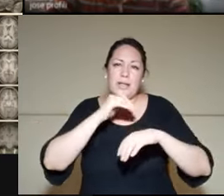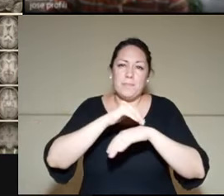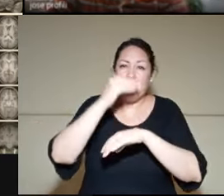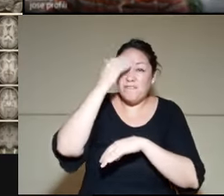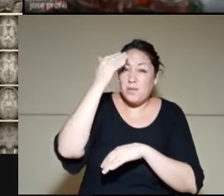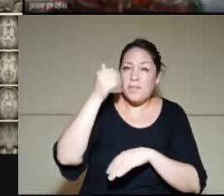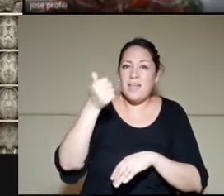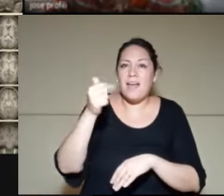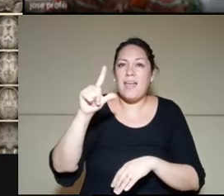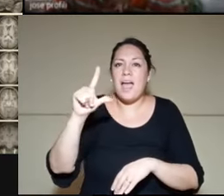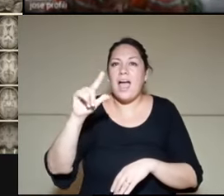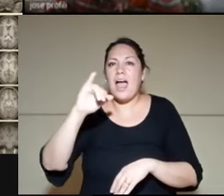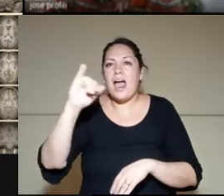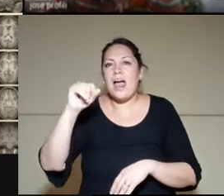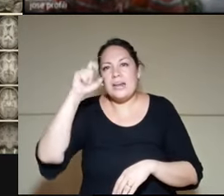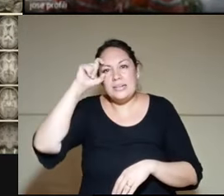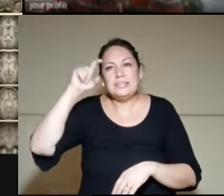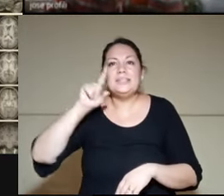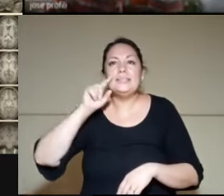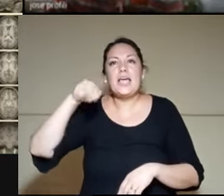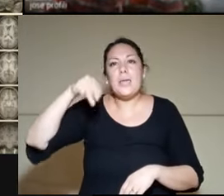o de una persona sana.